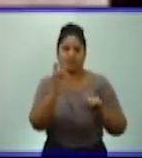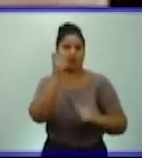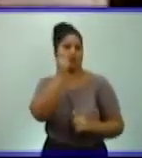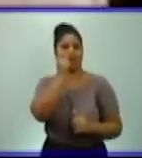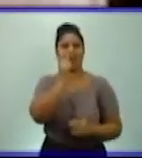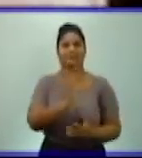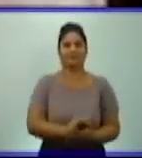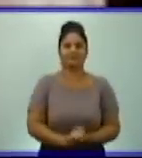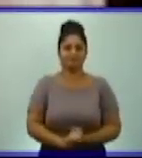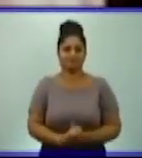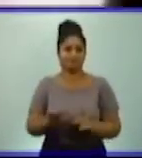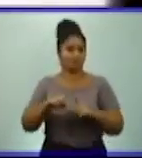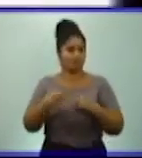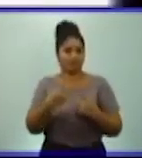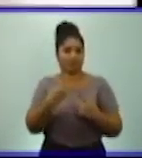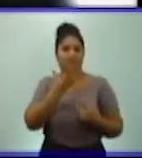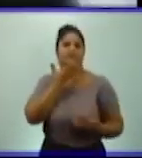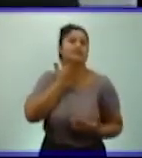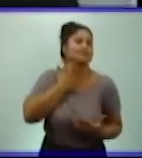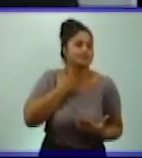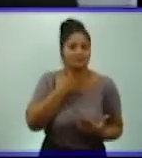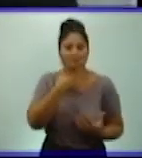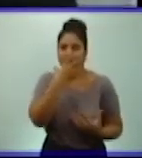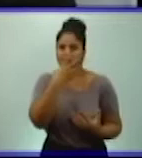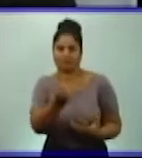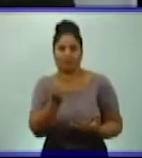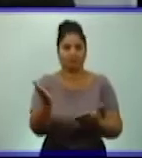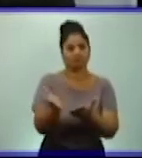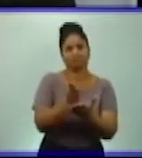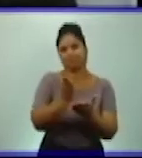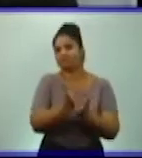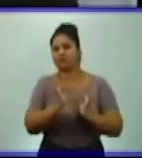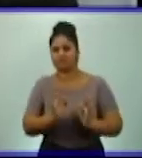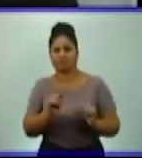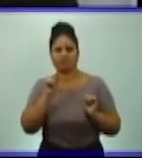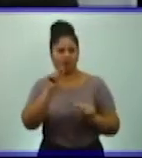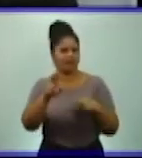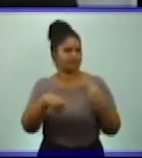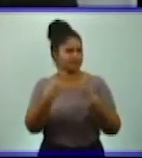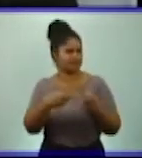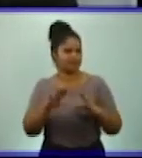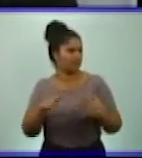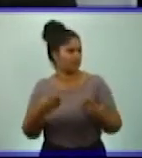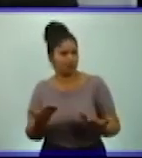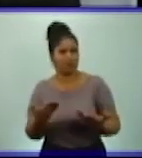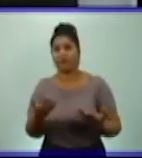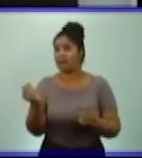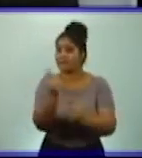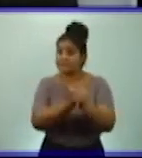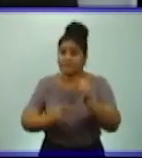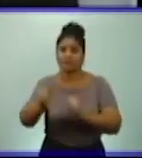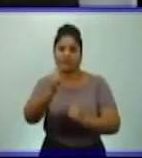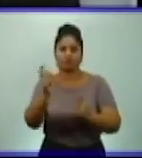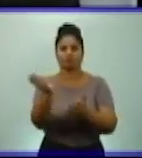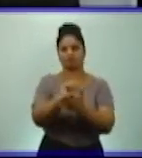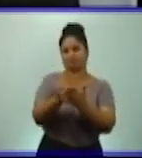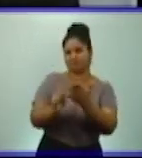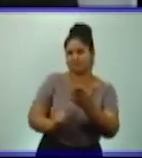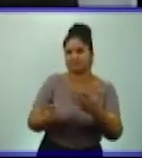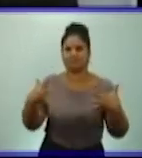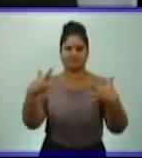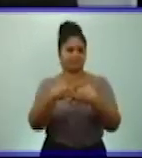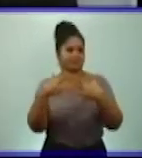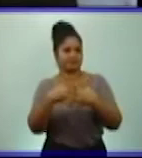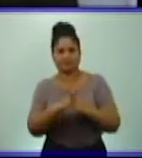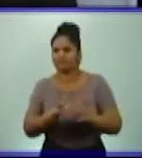perfección. En el convento hizo oficios de contadora, pero más que nada se dedicó al estudio y a la escritura. Dentro de su celda llegó a poseer